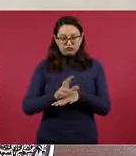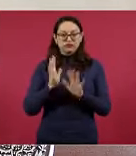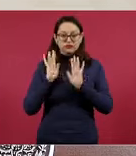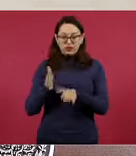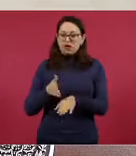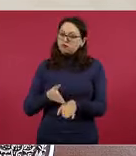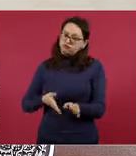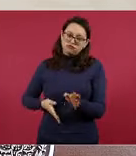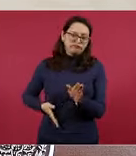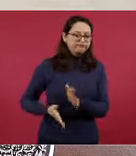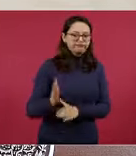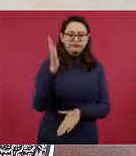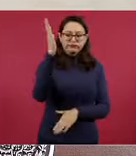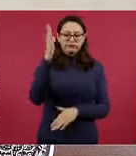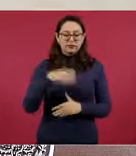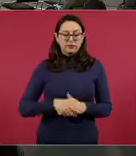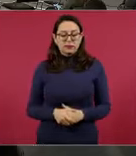hacia Palenque.